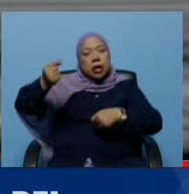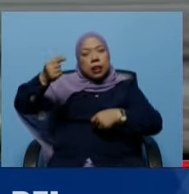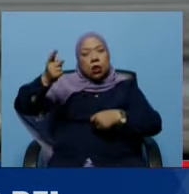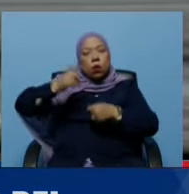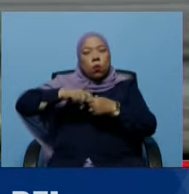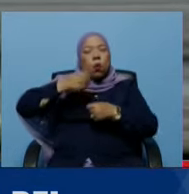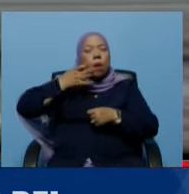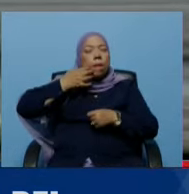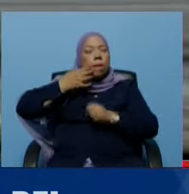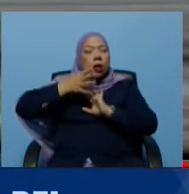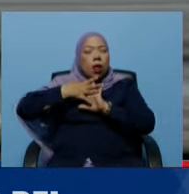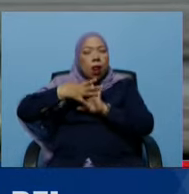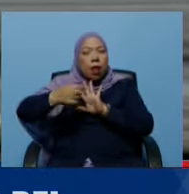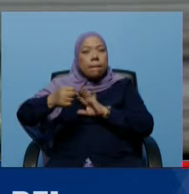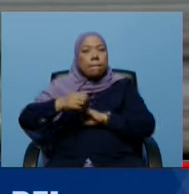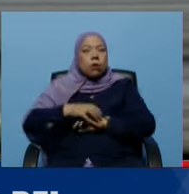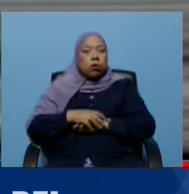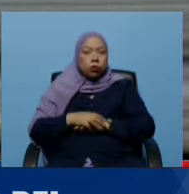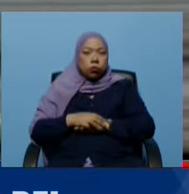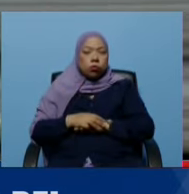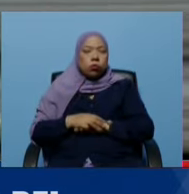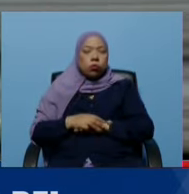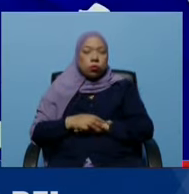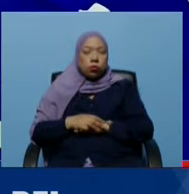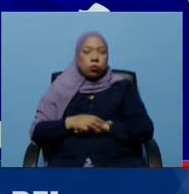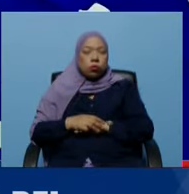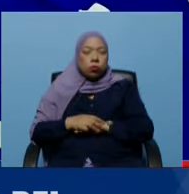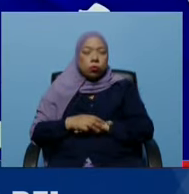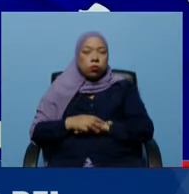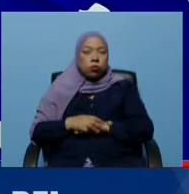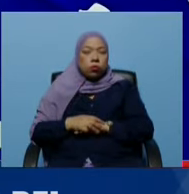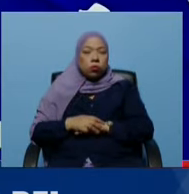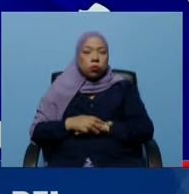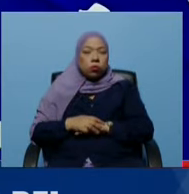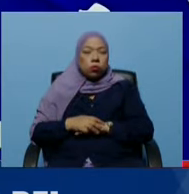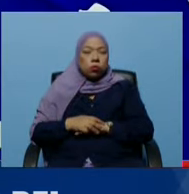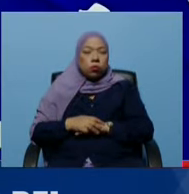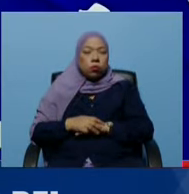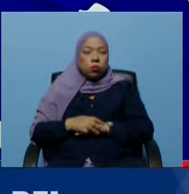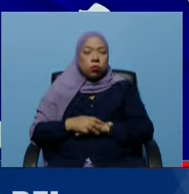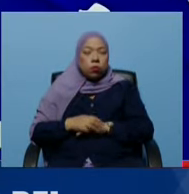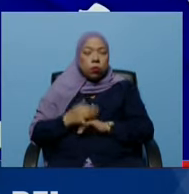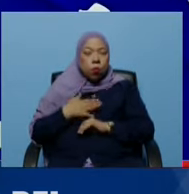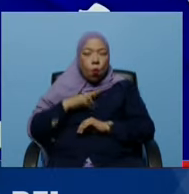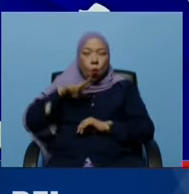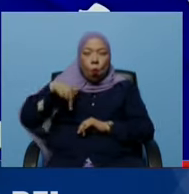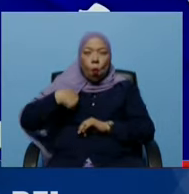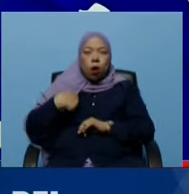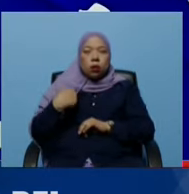Por ejemplo, nosotros hemos logrado con las uñas,